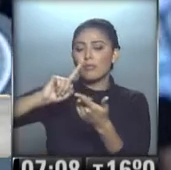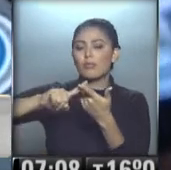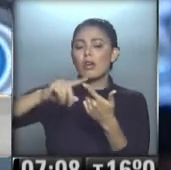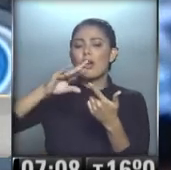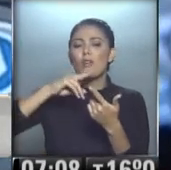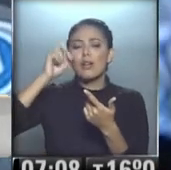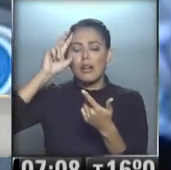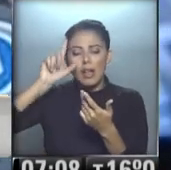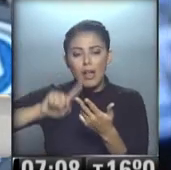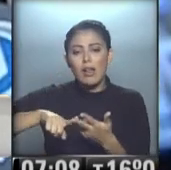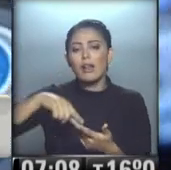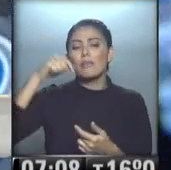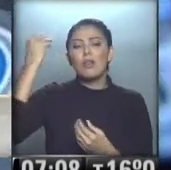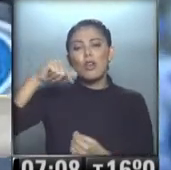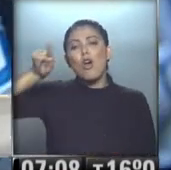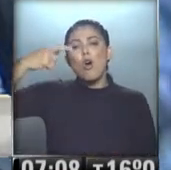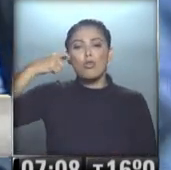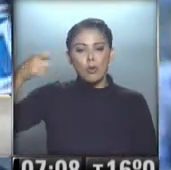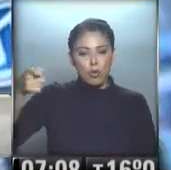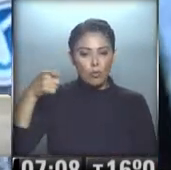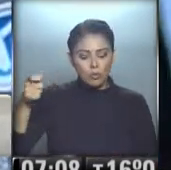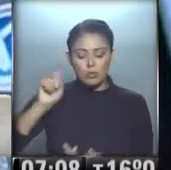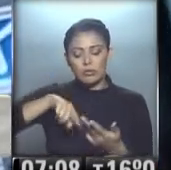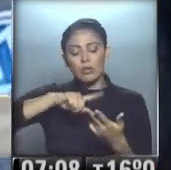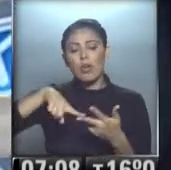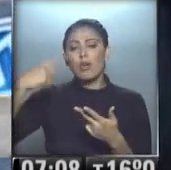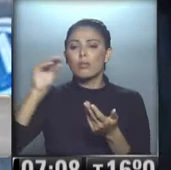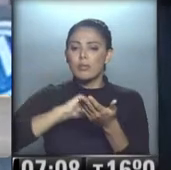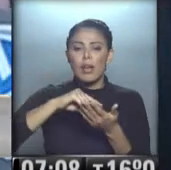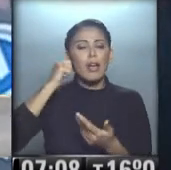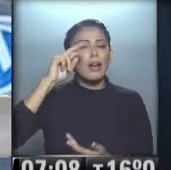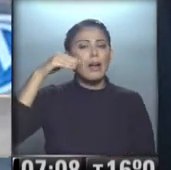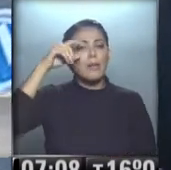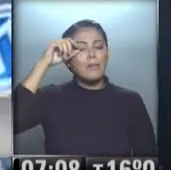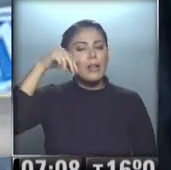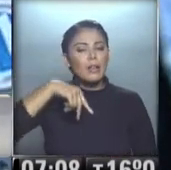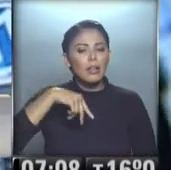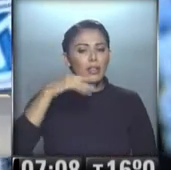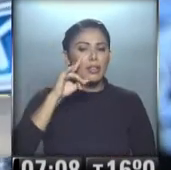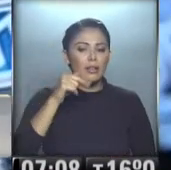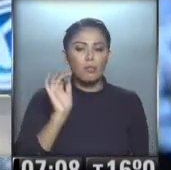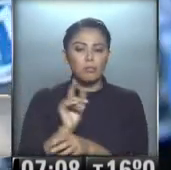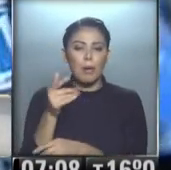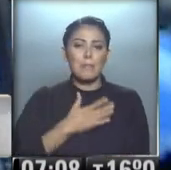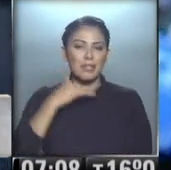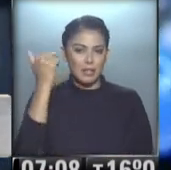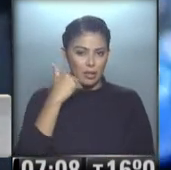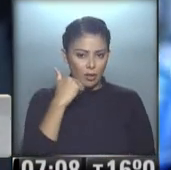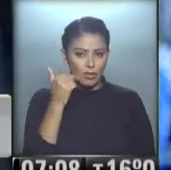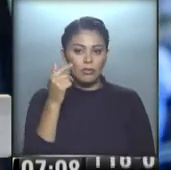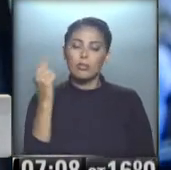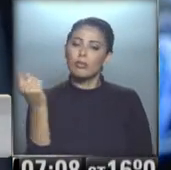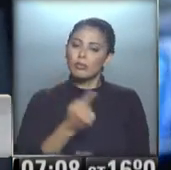Varela, que hoy no está acá porque está en otro juicio, el doctor Carlos Garmendia, que son como mi hijo, ellos.